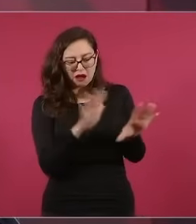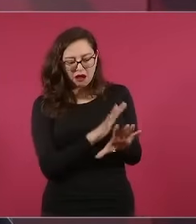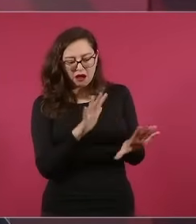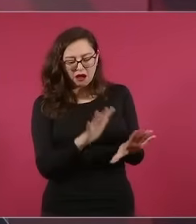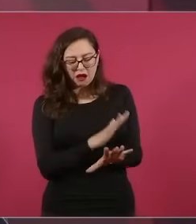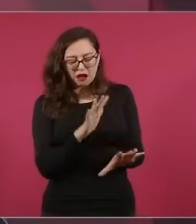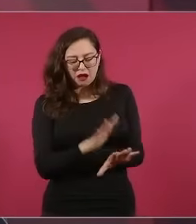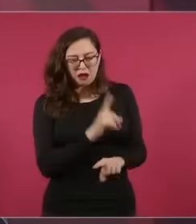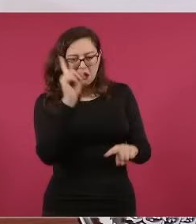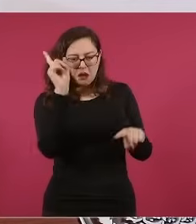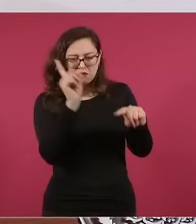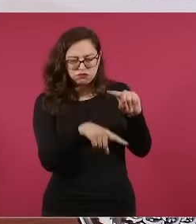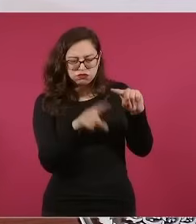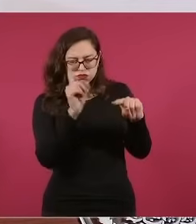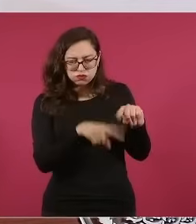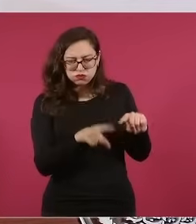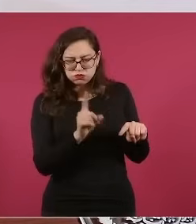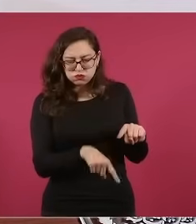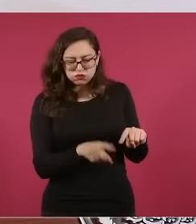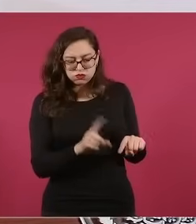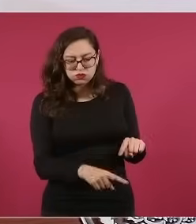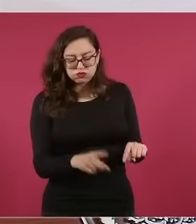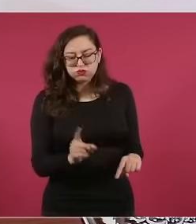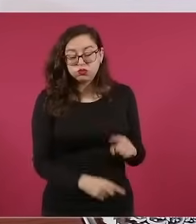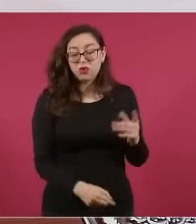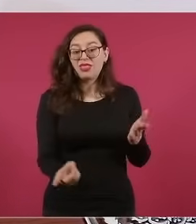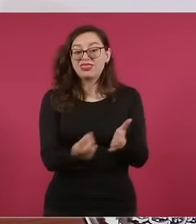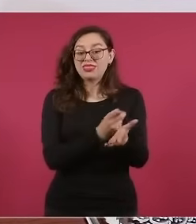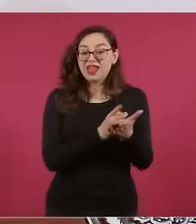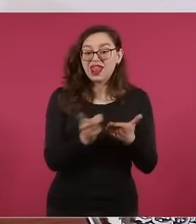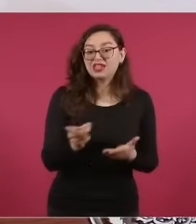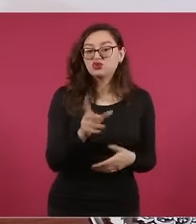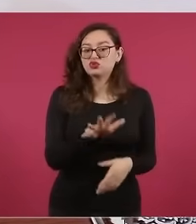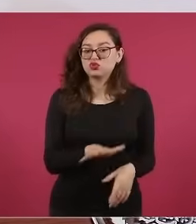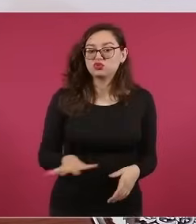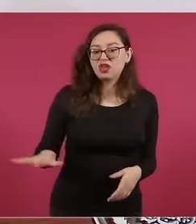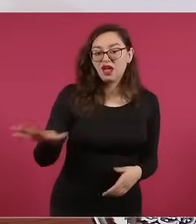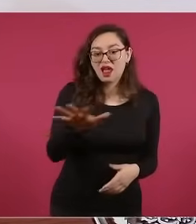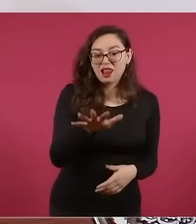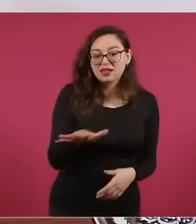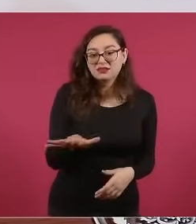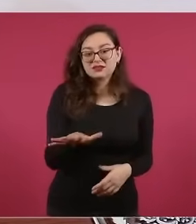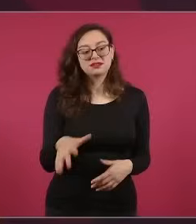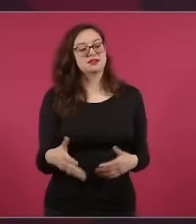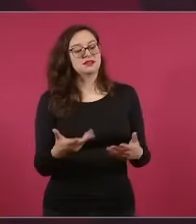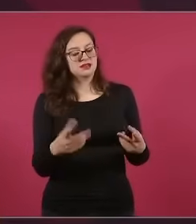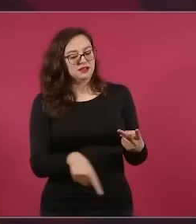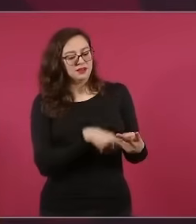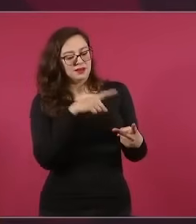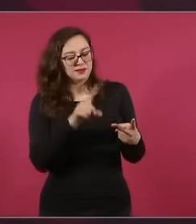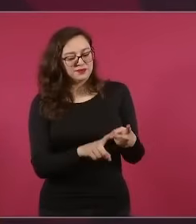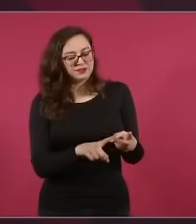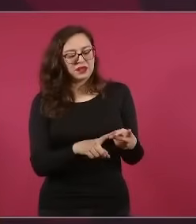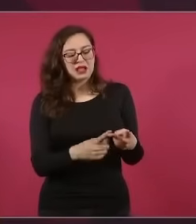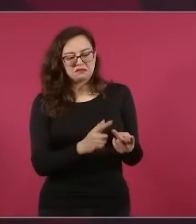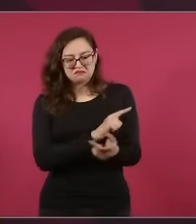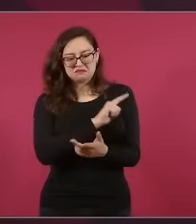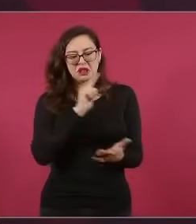todas las reformas que hicieron durante el periodo neoliberal, todas fueron para legalizar